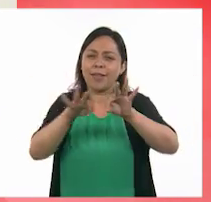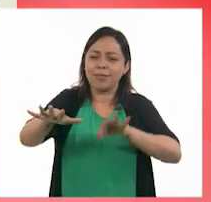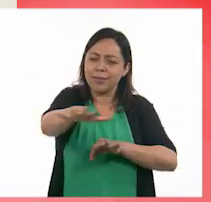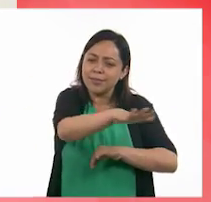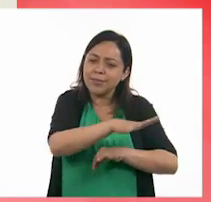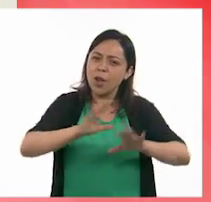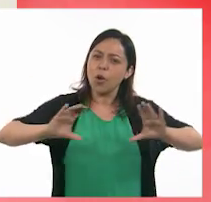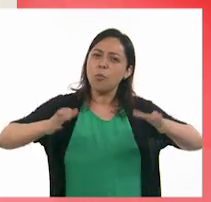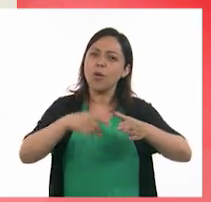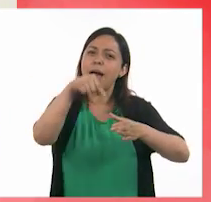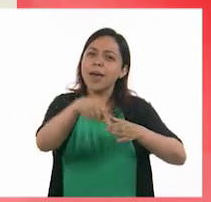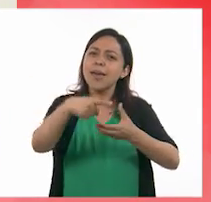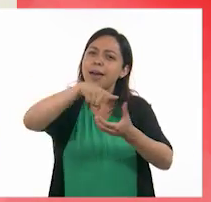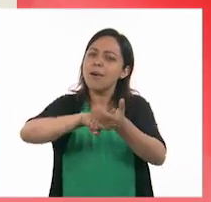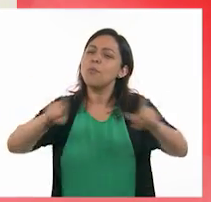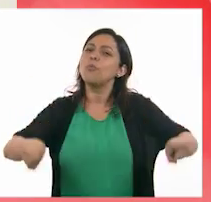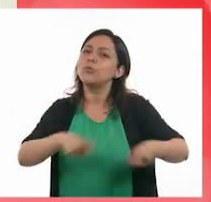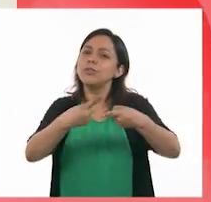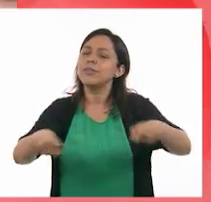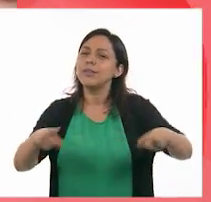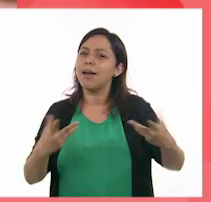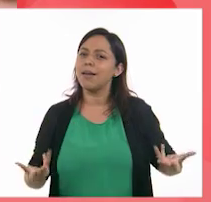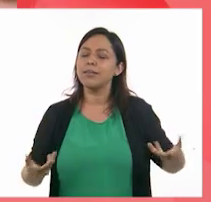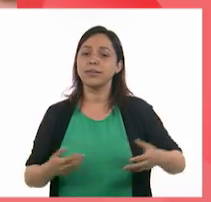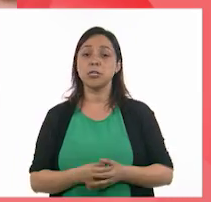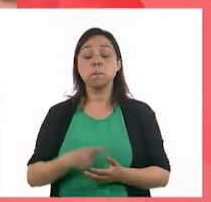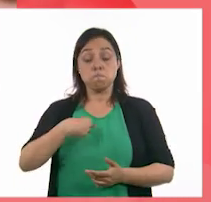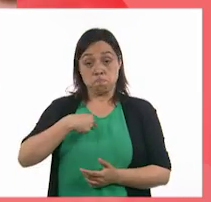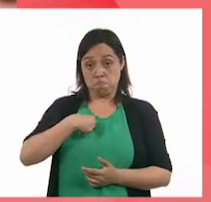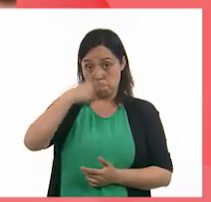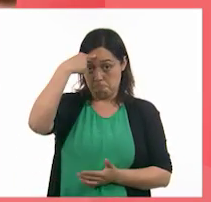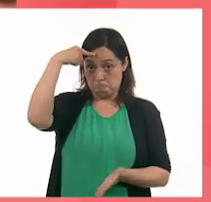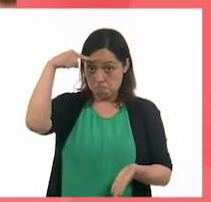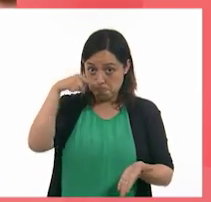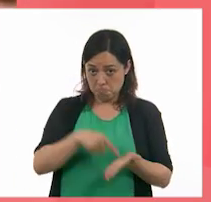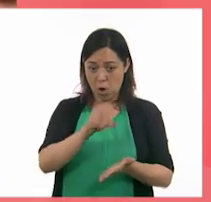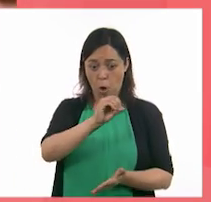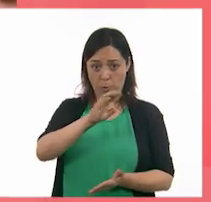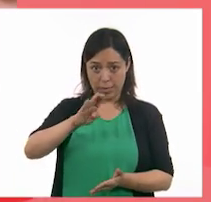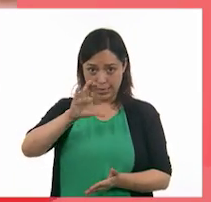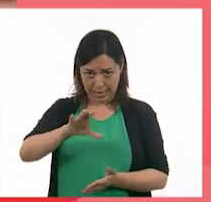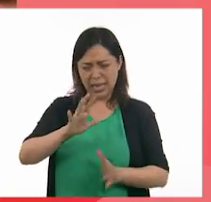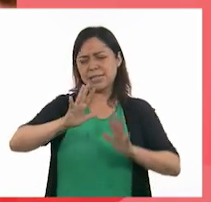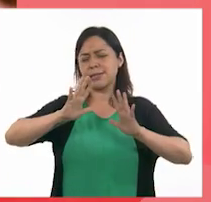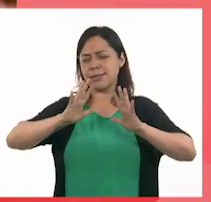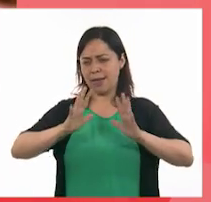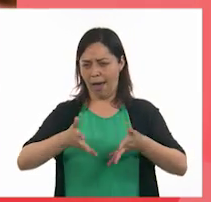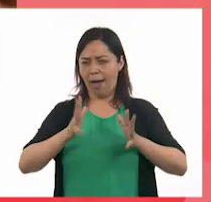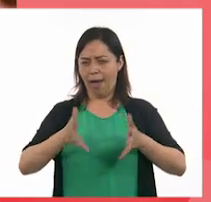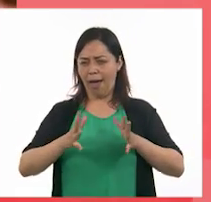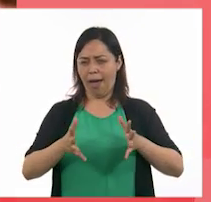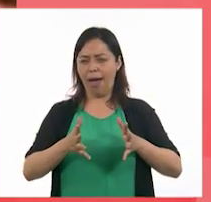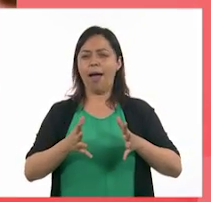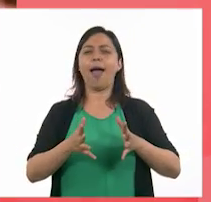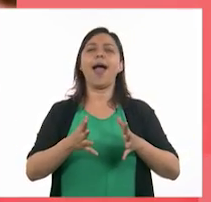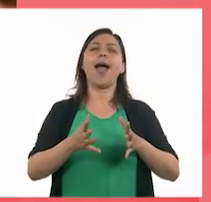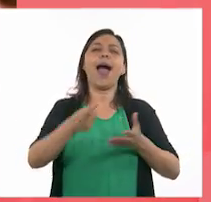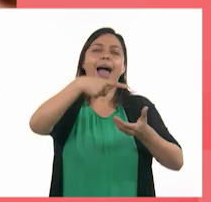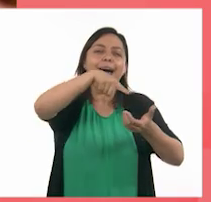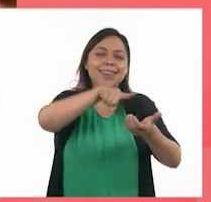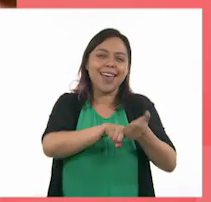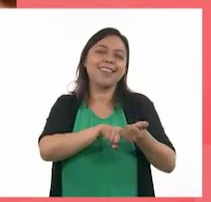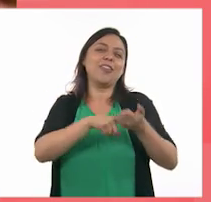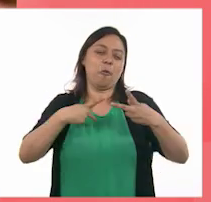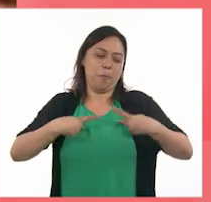la música aquí en Baja California? Bueno, yo creo que la OBC ya tenía un lugar guardado en el corazón de los